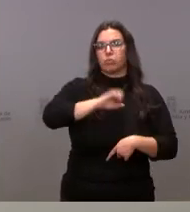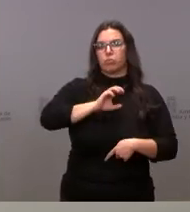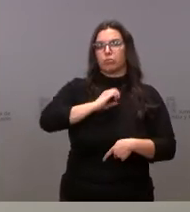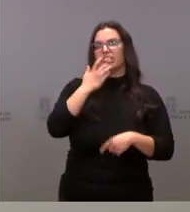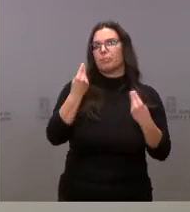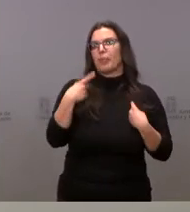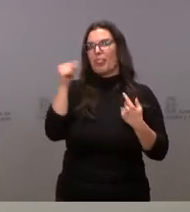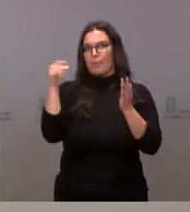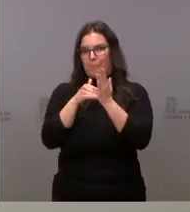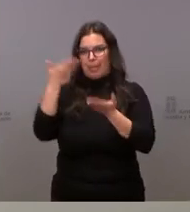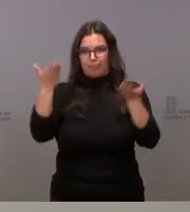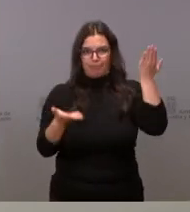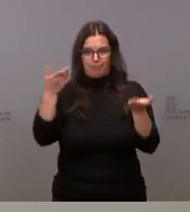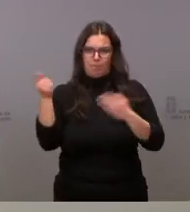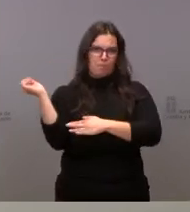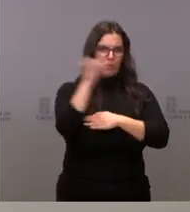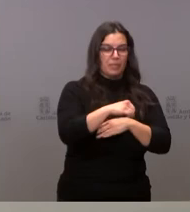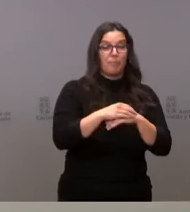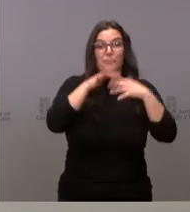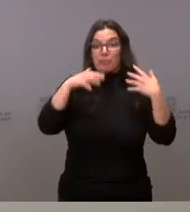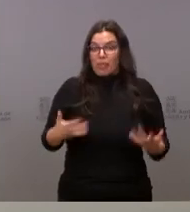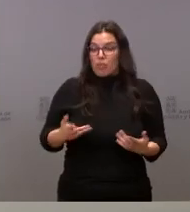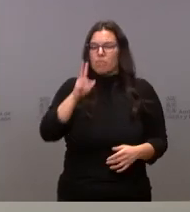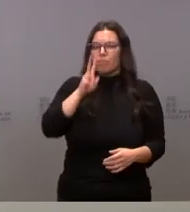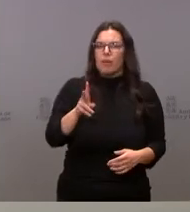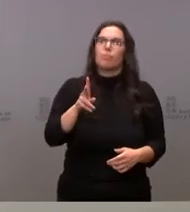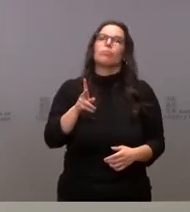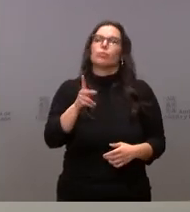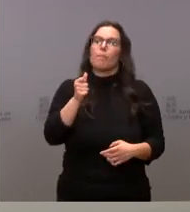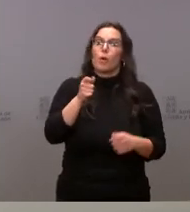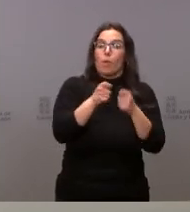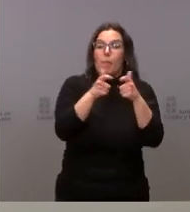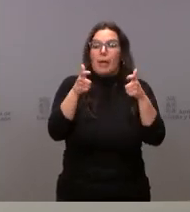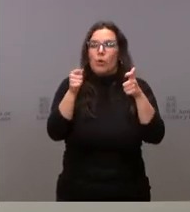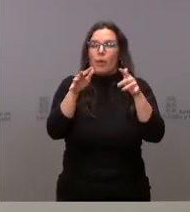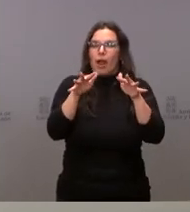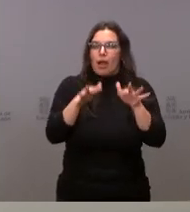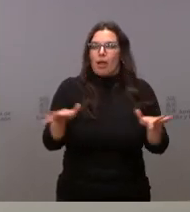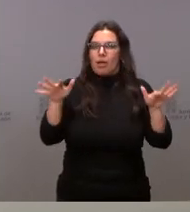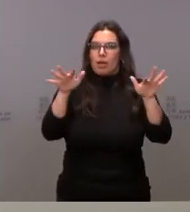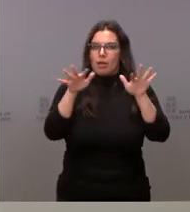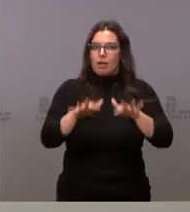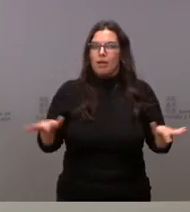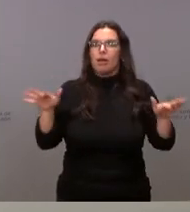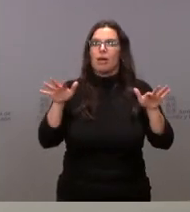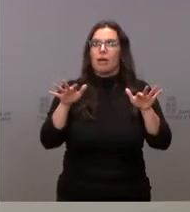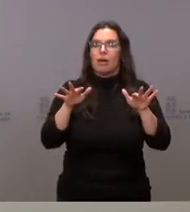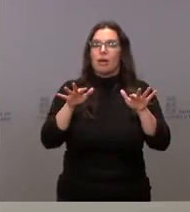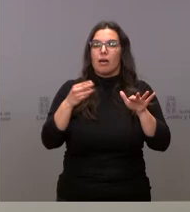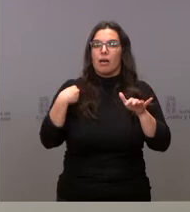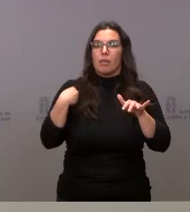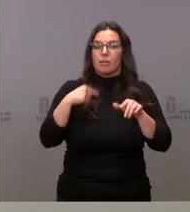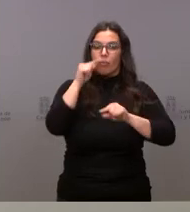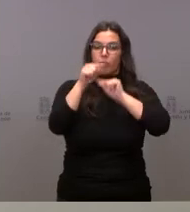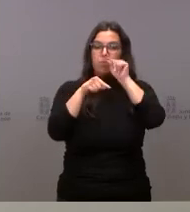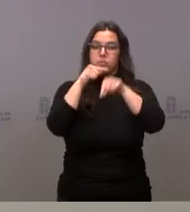habitantes y bien en el momento actual observamos una importante deceleración del crecimiento con un número reproductivo básico del virus